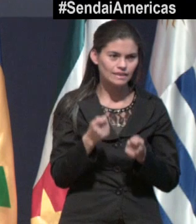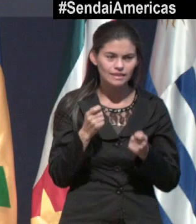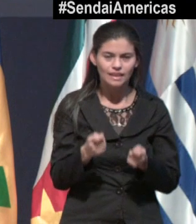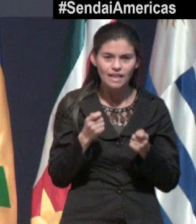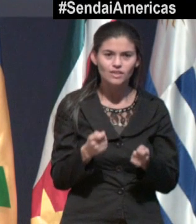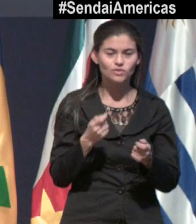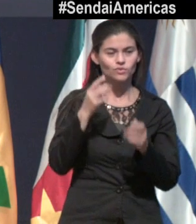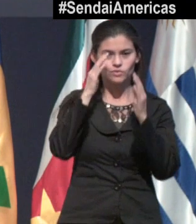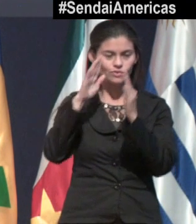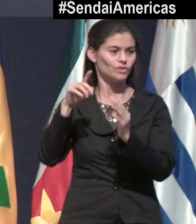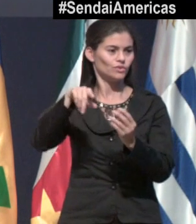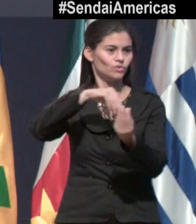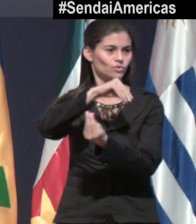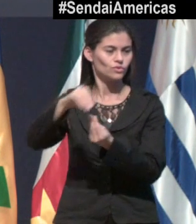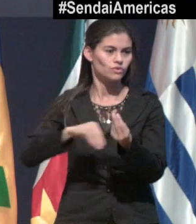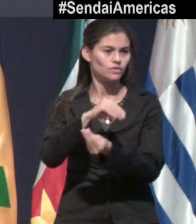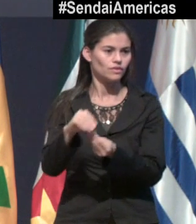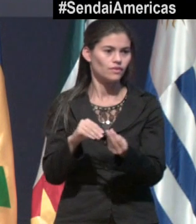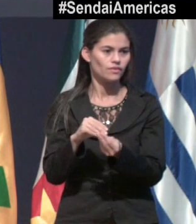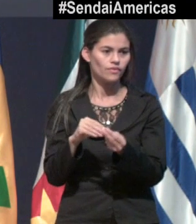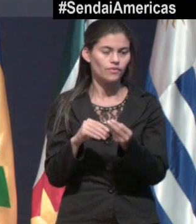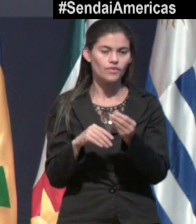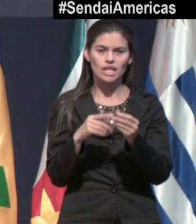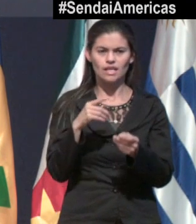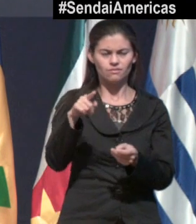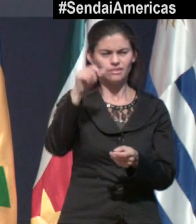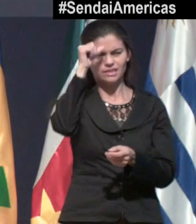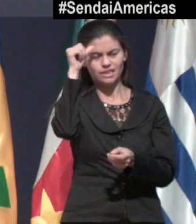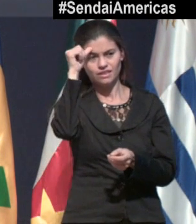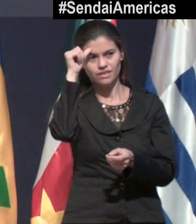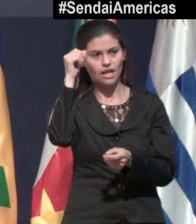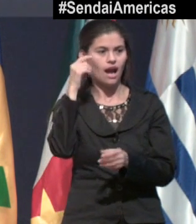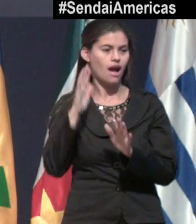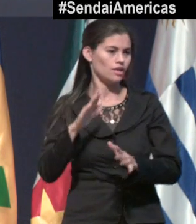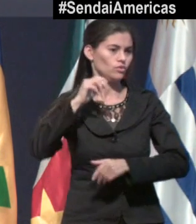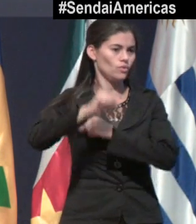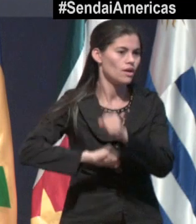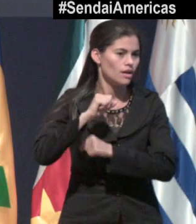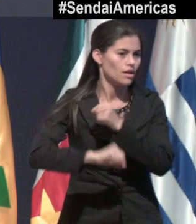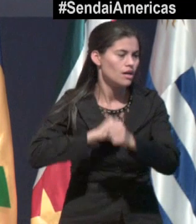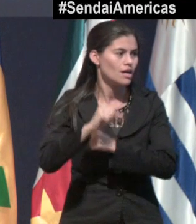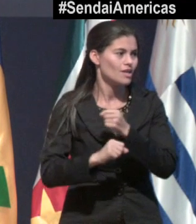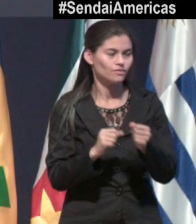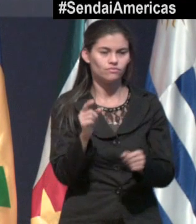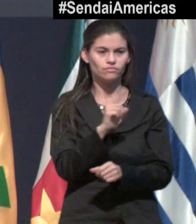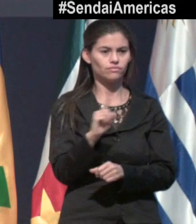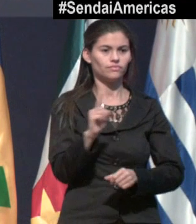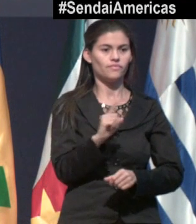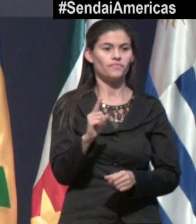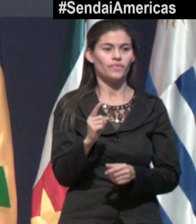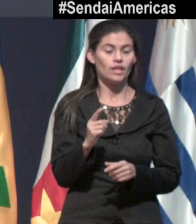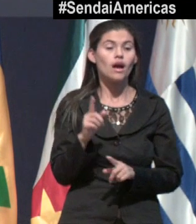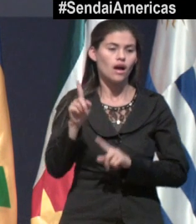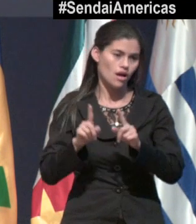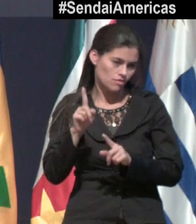gasto social. Que nuevamente no quiere decir que esto sucede todos los años, pero que significa que cuando sucede, tal